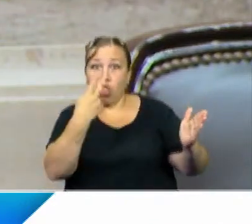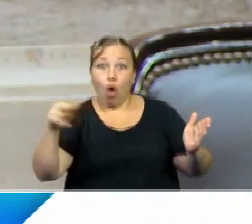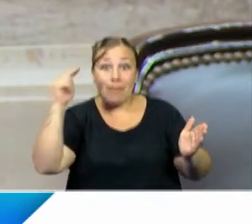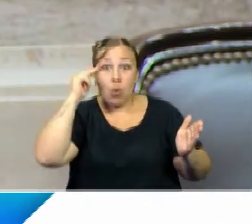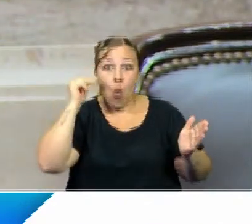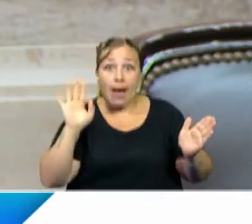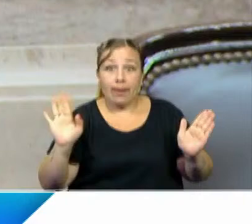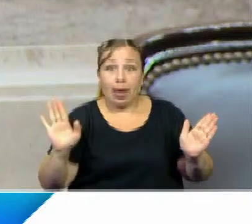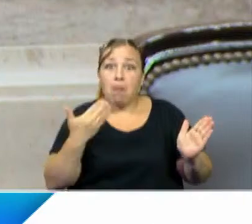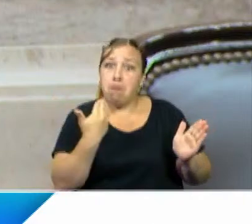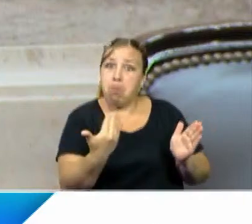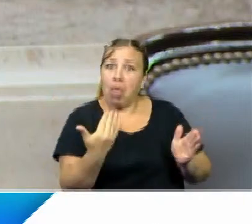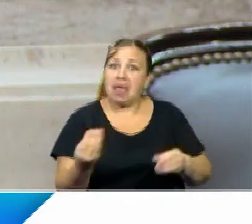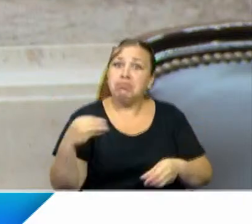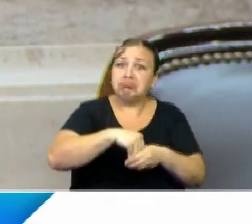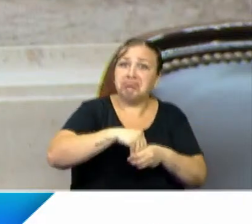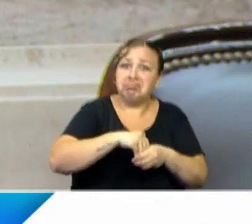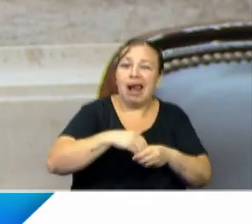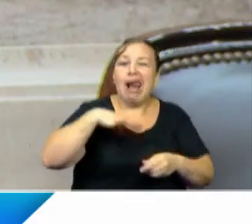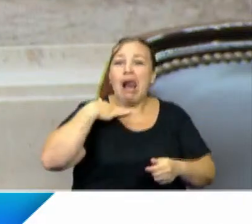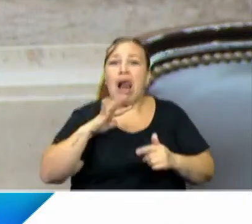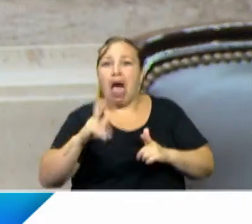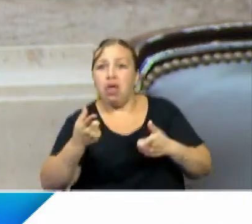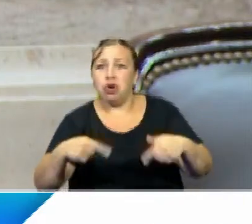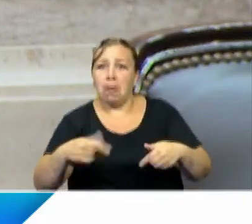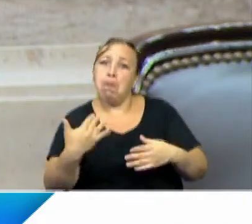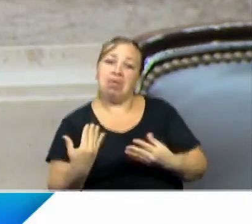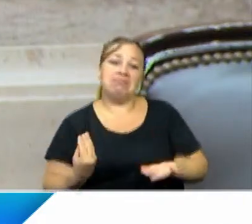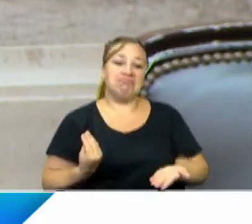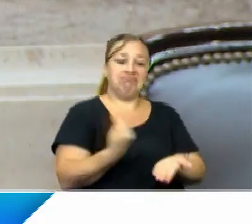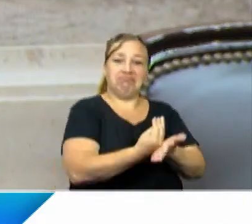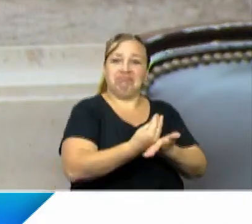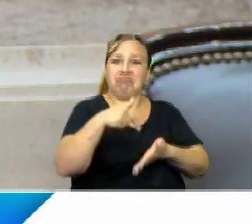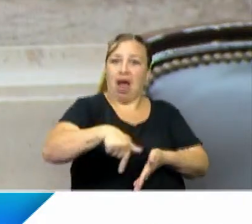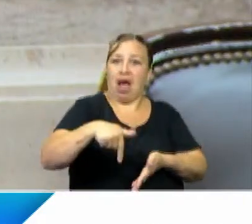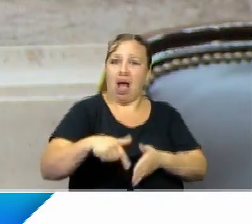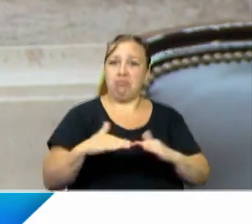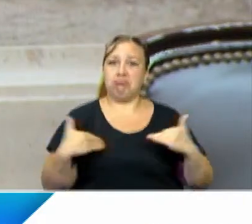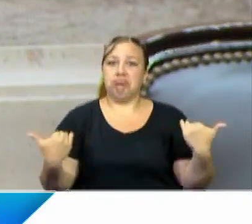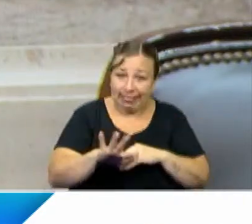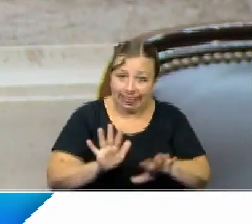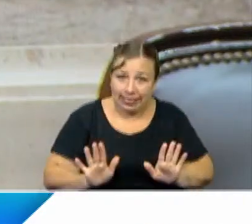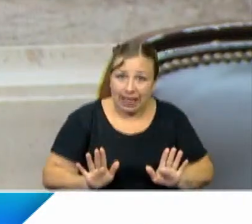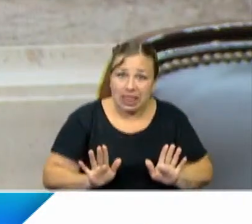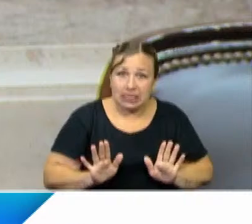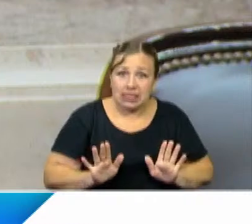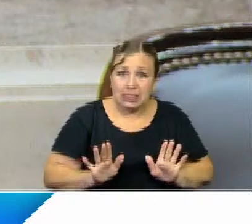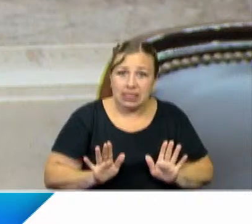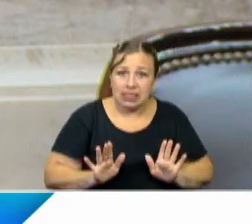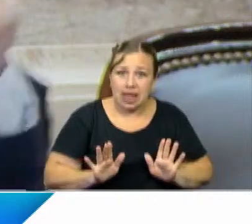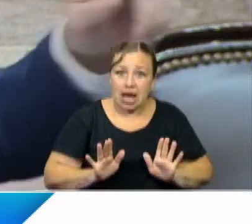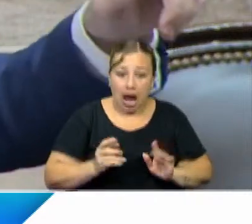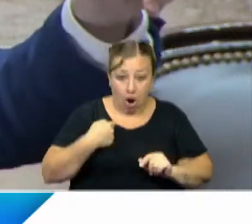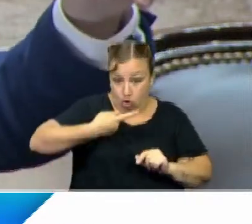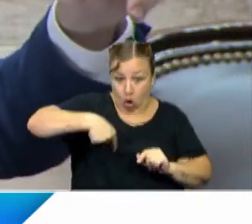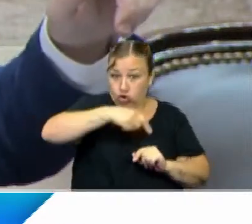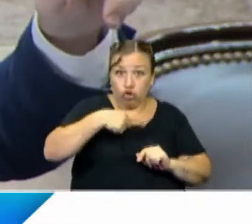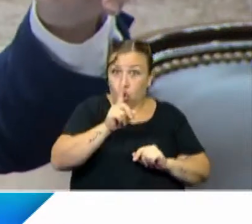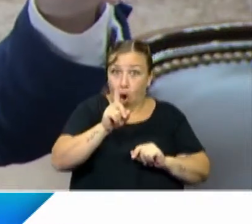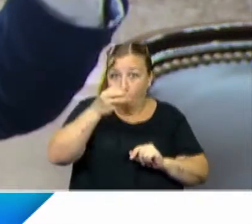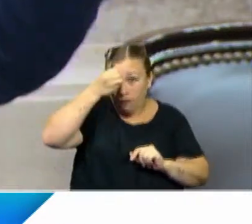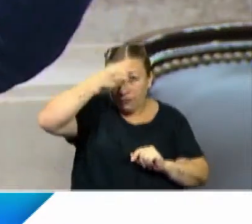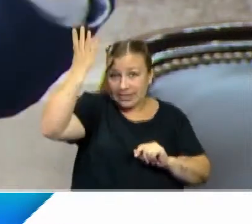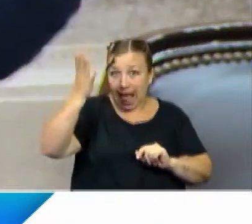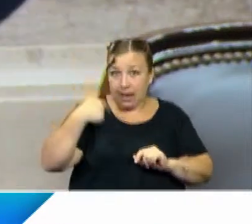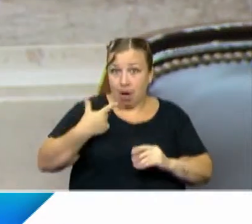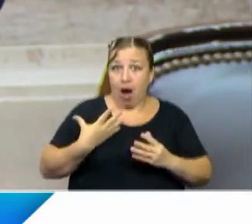delitos de lesa humanidad y venir y muy campante sentarte en estas bancas. Los que no somos oficialistas de este gobierno